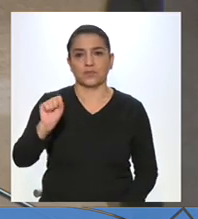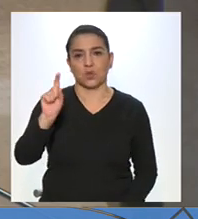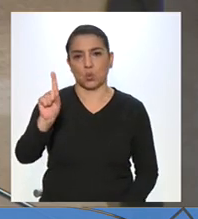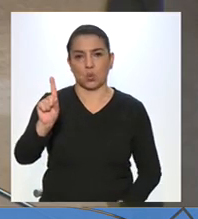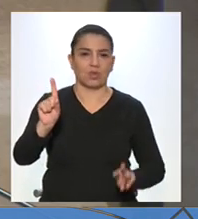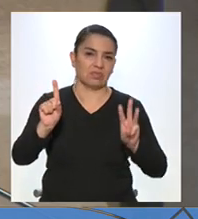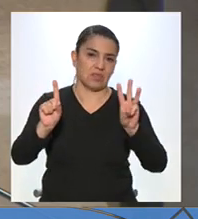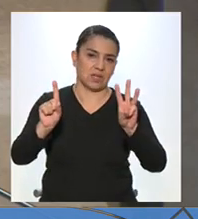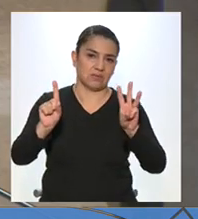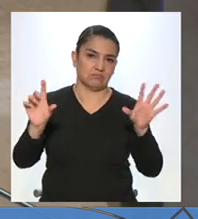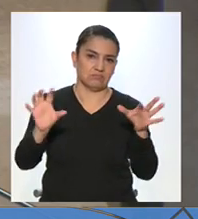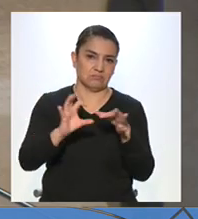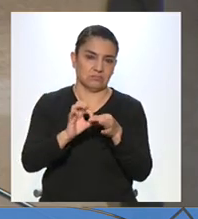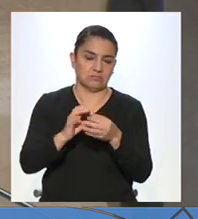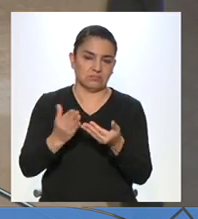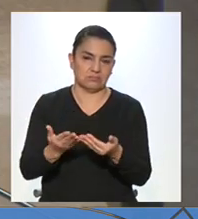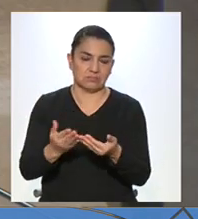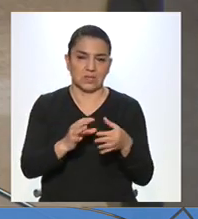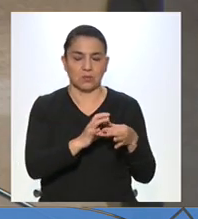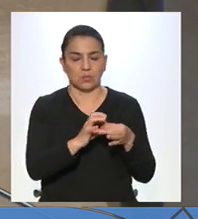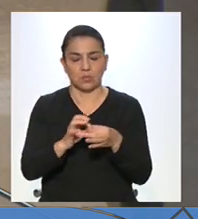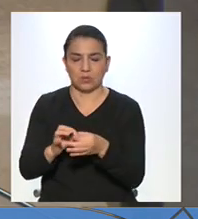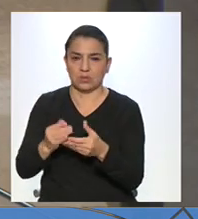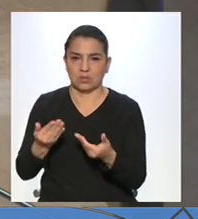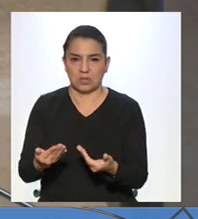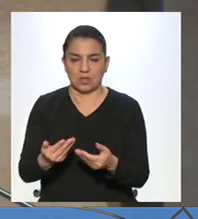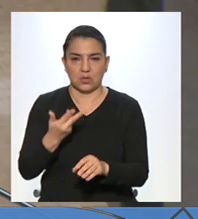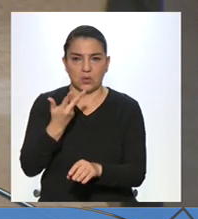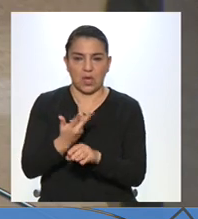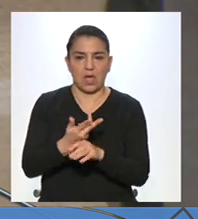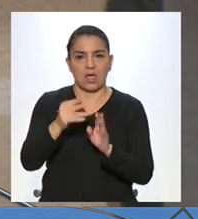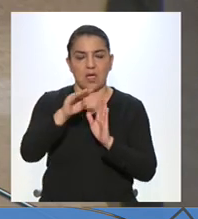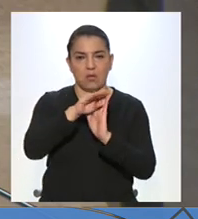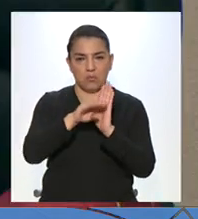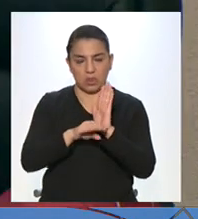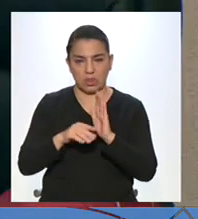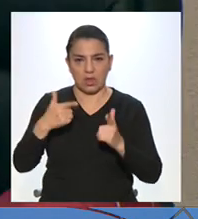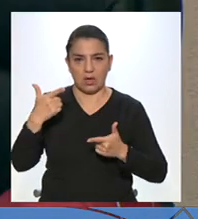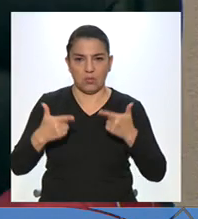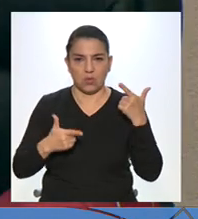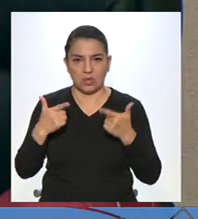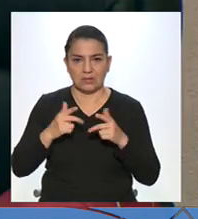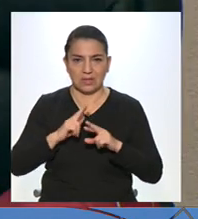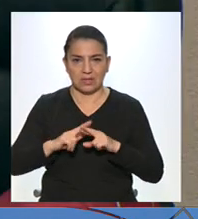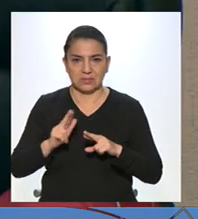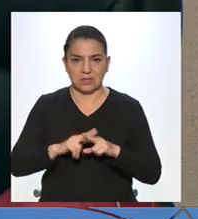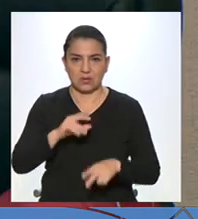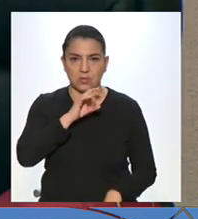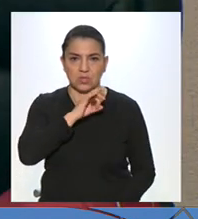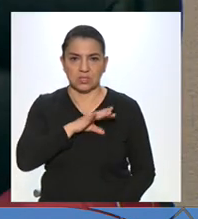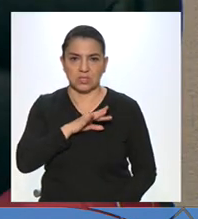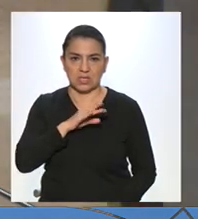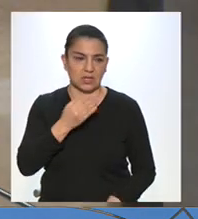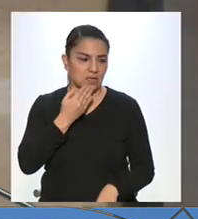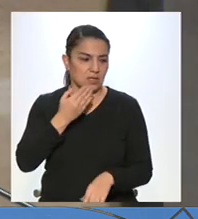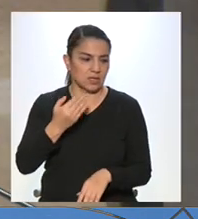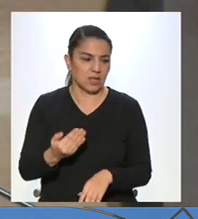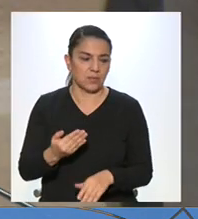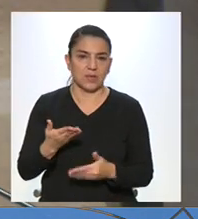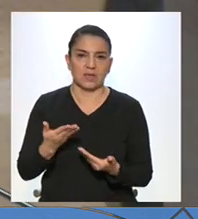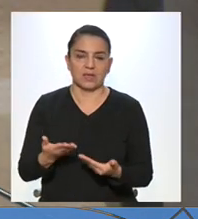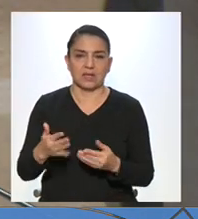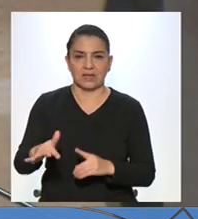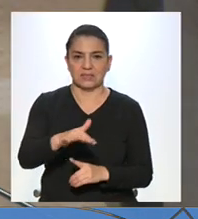entonces, si además de este conjunto de medidas de política que aplicamos en Chile, si además tanto por el